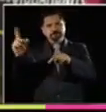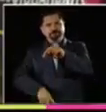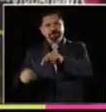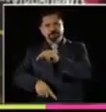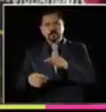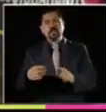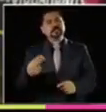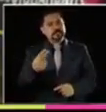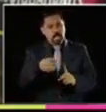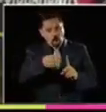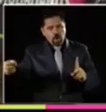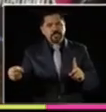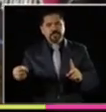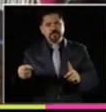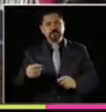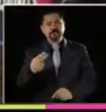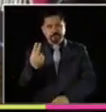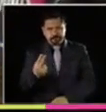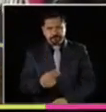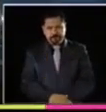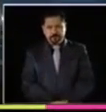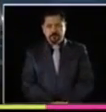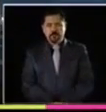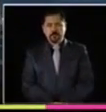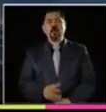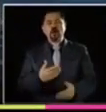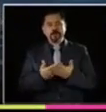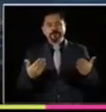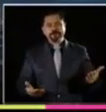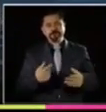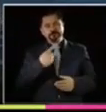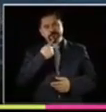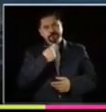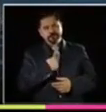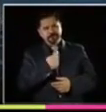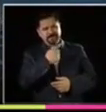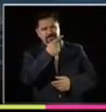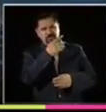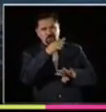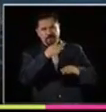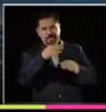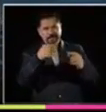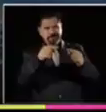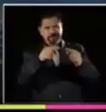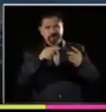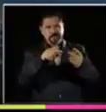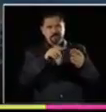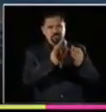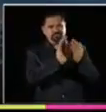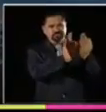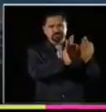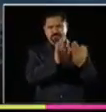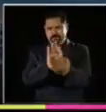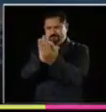Muchas gracias. ¿Réplica? Sí, en base a lo que comenta de los cuadrantes, en la actualidad se ha